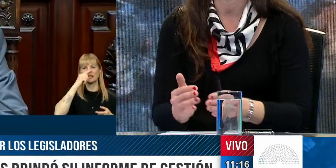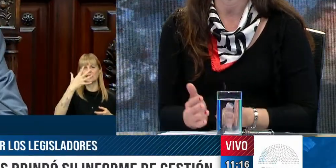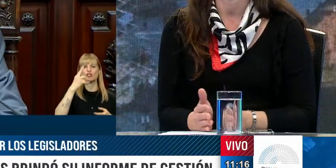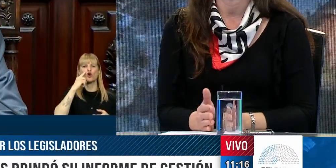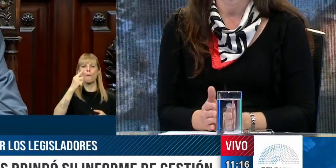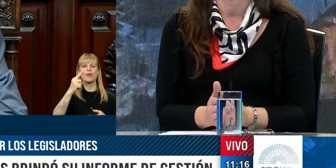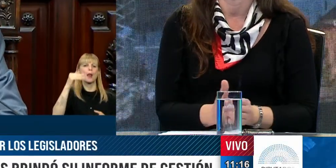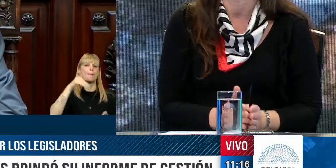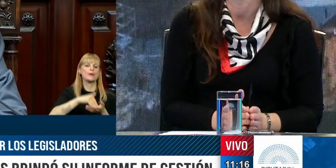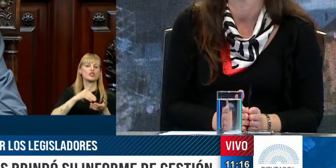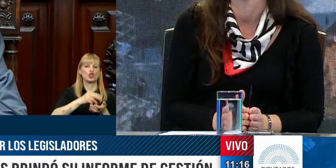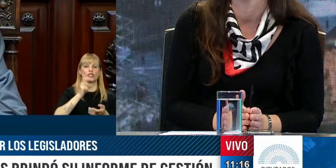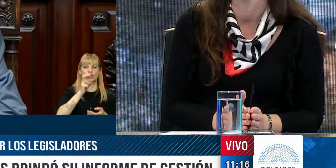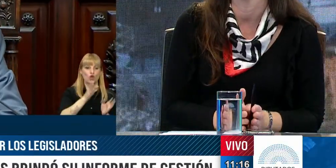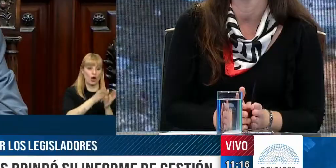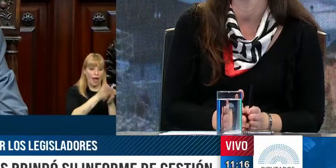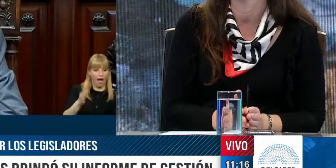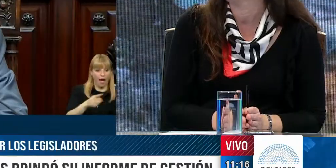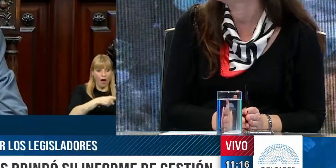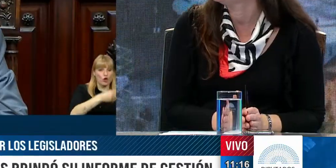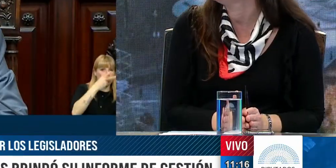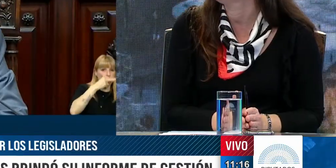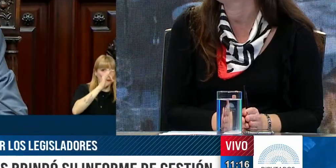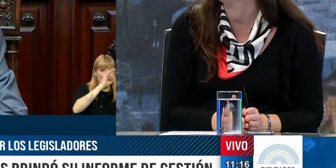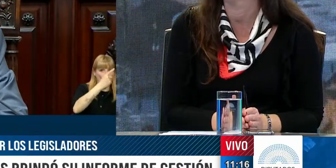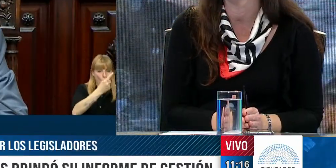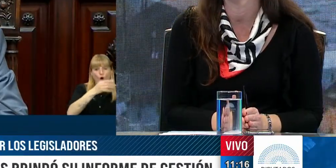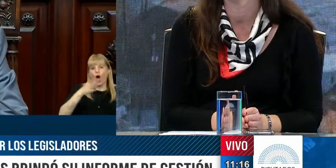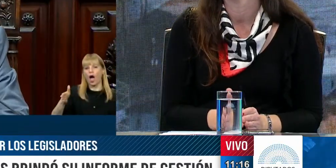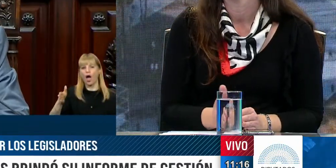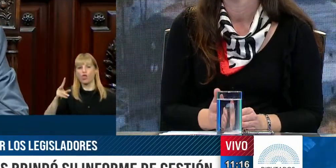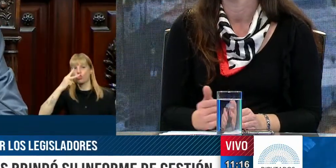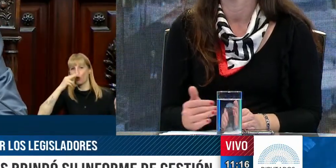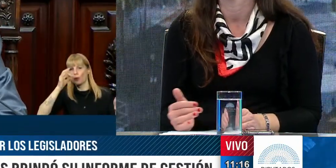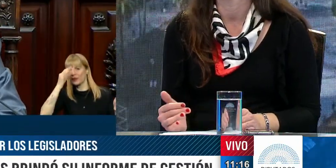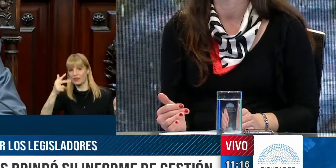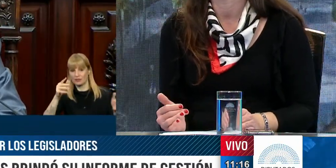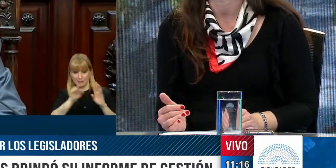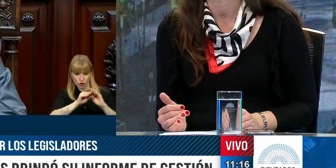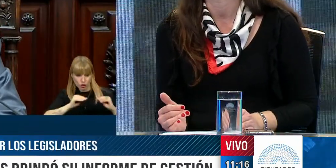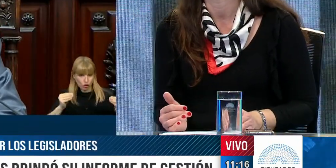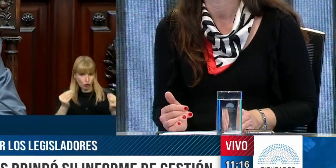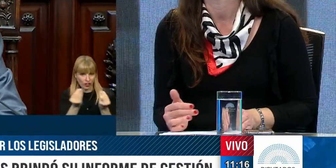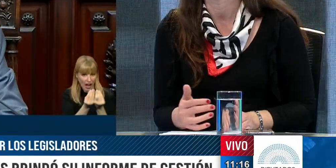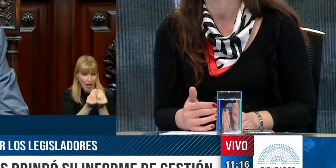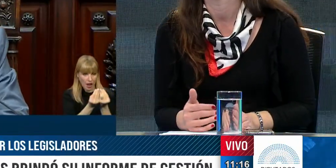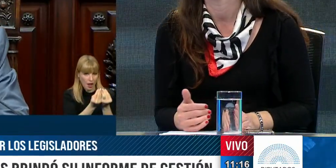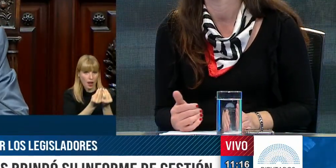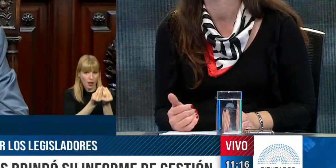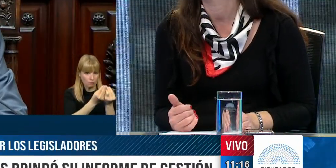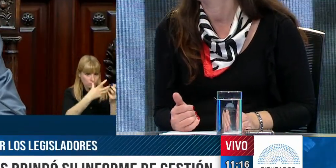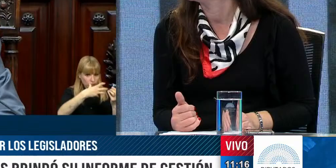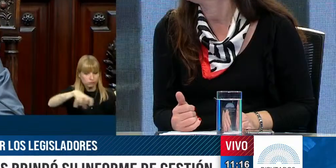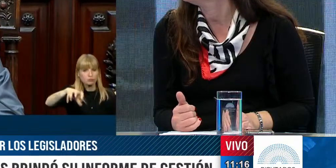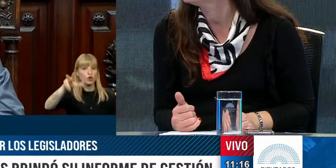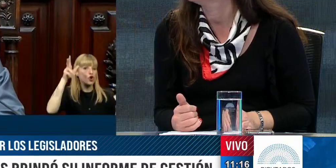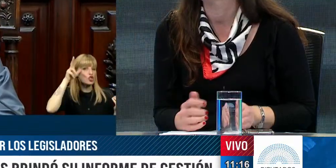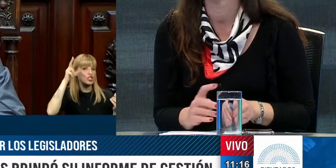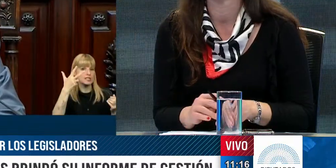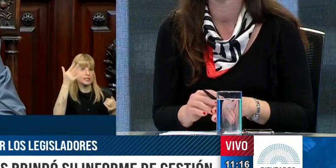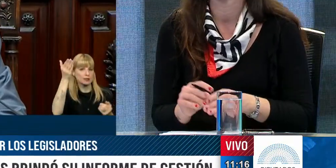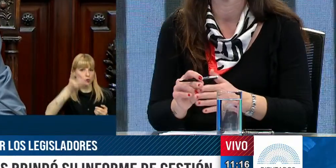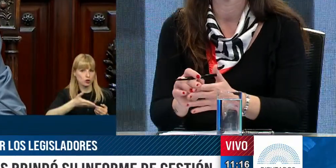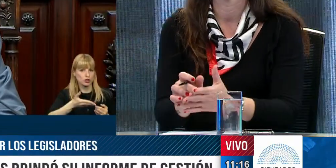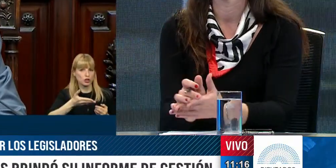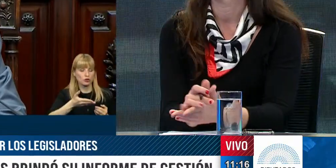qué no avanzamos por lo menos en un aumento de las prestaciones? Pero claro. Y dejamos de lado lo que quizás genera un costo mayor, ¿no?